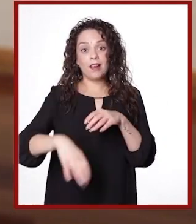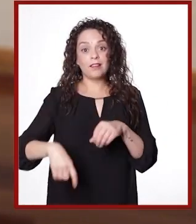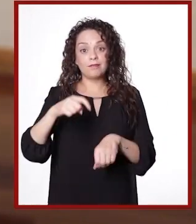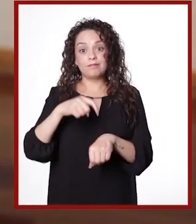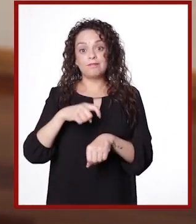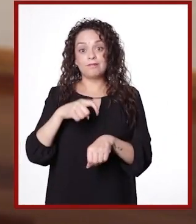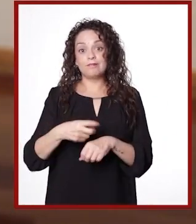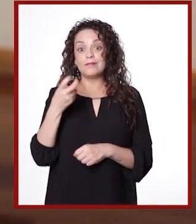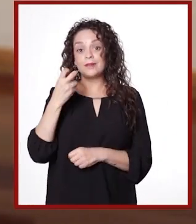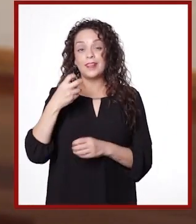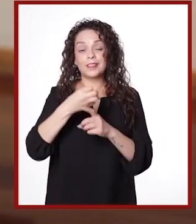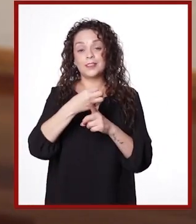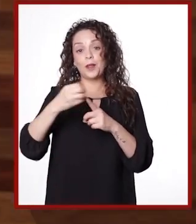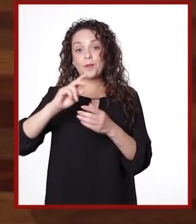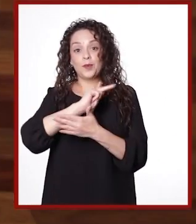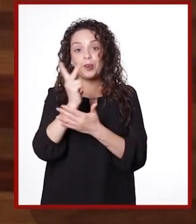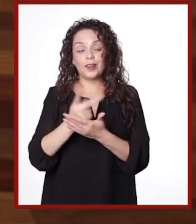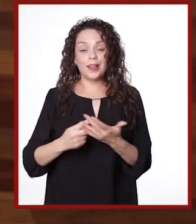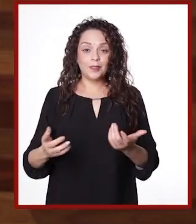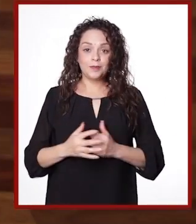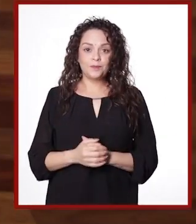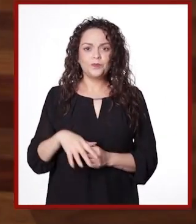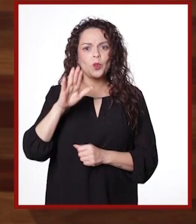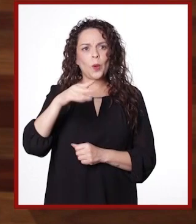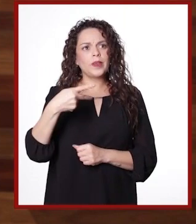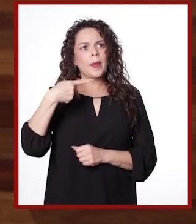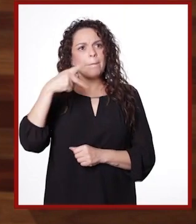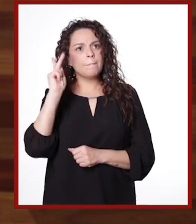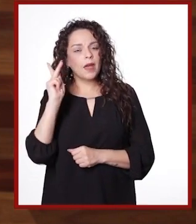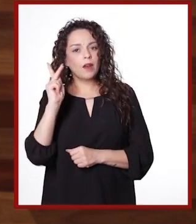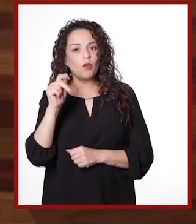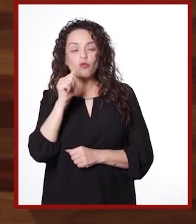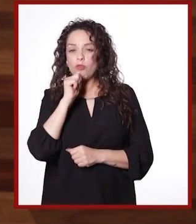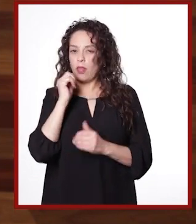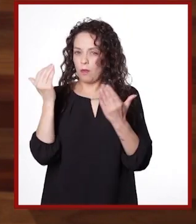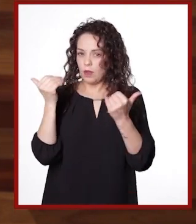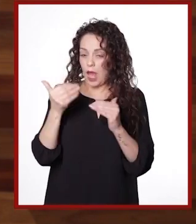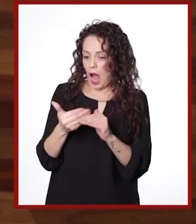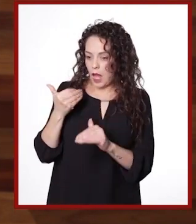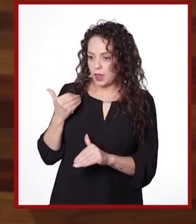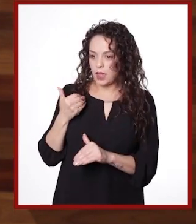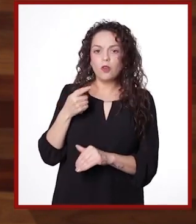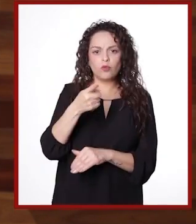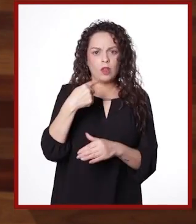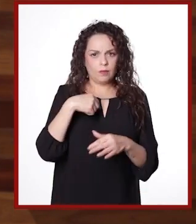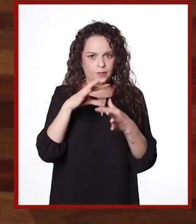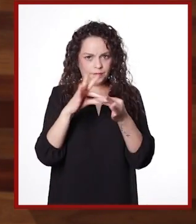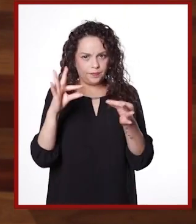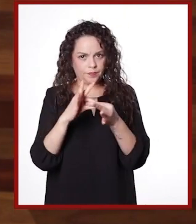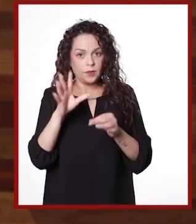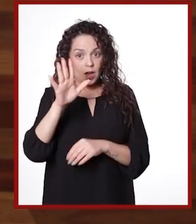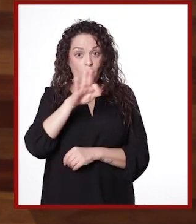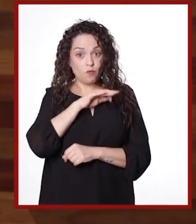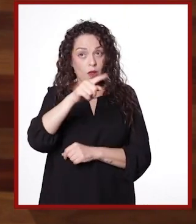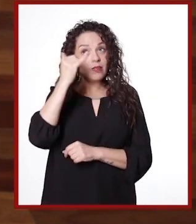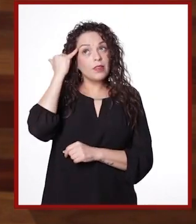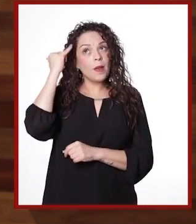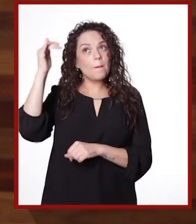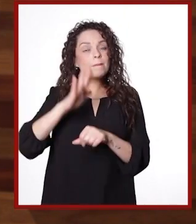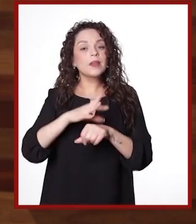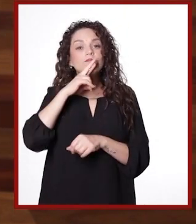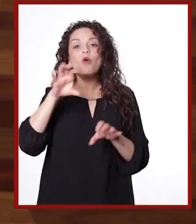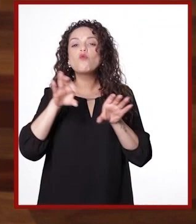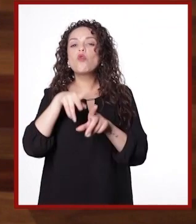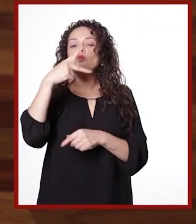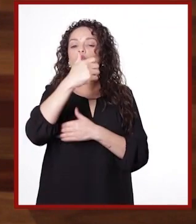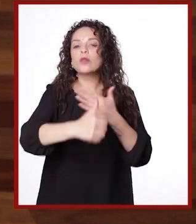fin de otro de nuestros programas. Oye, pero antes de que nos despidamos, a ver, cuéntanos, ¿ahora sí ya puedes imaginarte mejor cómo